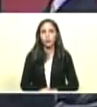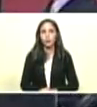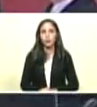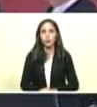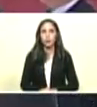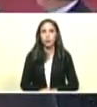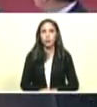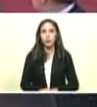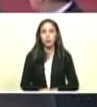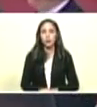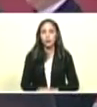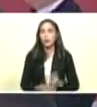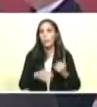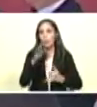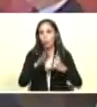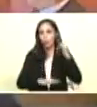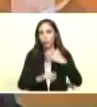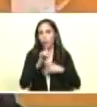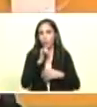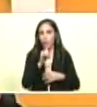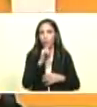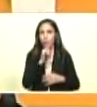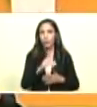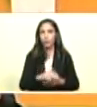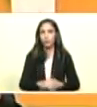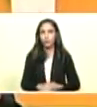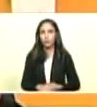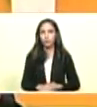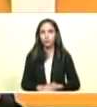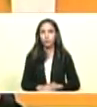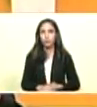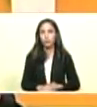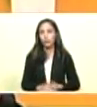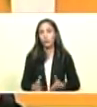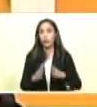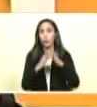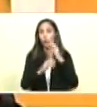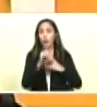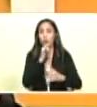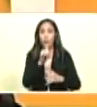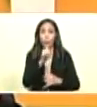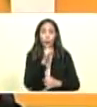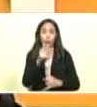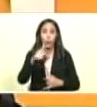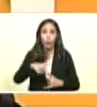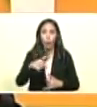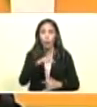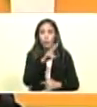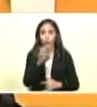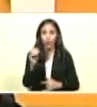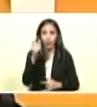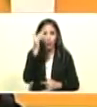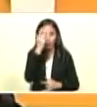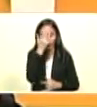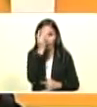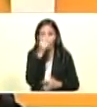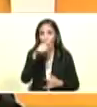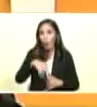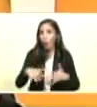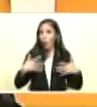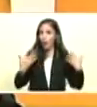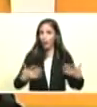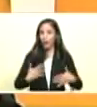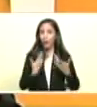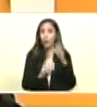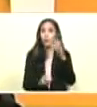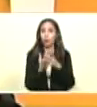Y por último, en esta batería de anuncios, hoy 20 de febrero, día feliz de nacimiento